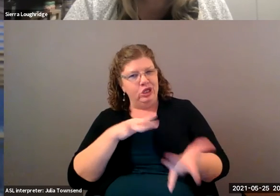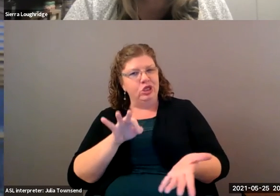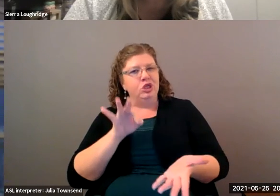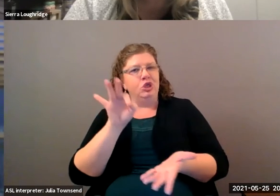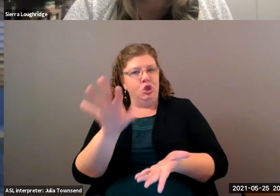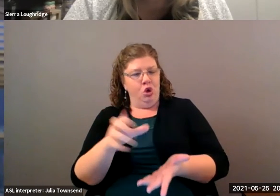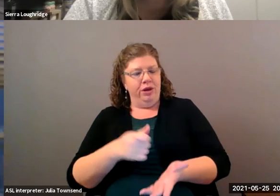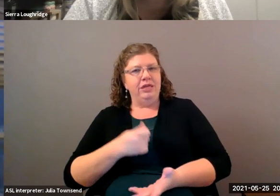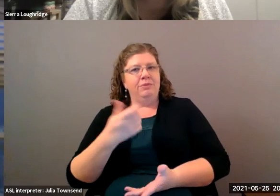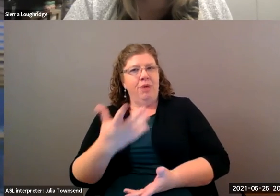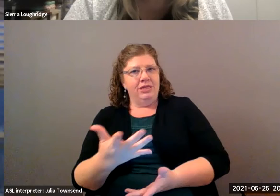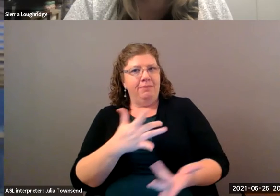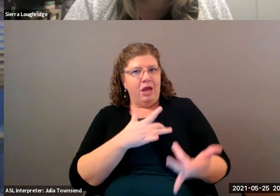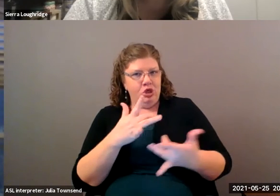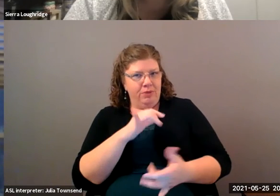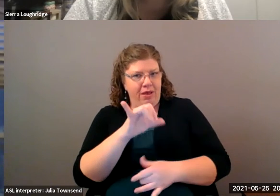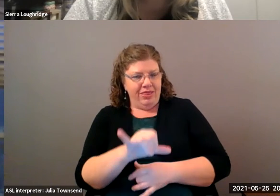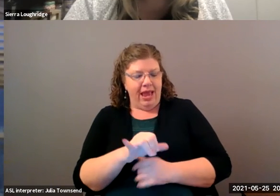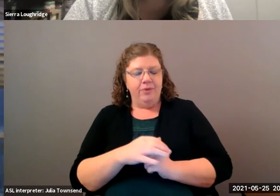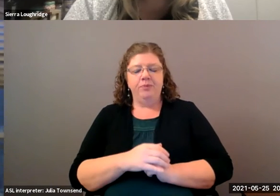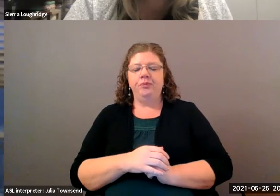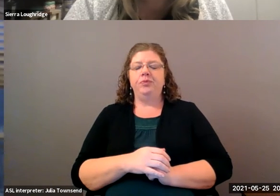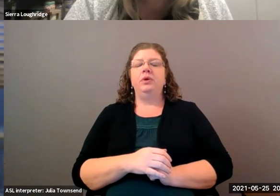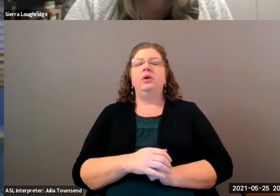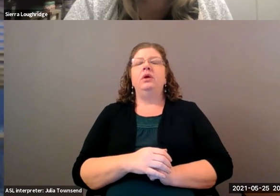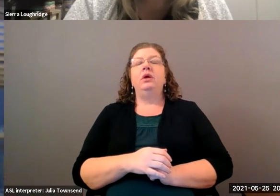esa era mi preocupación.